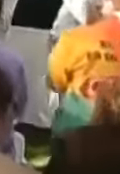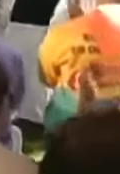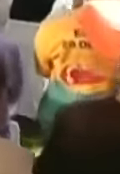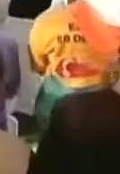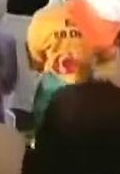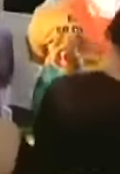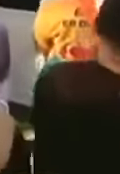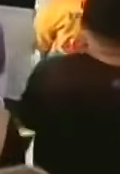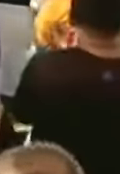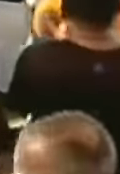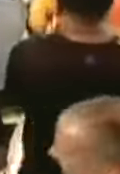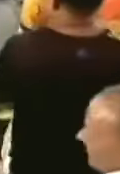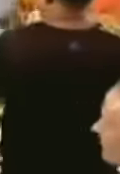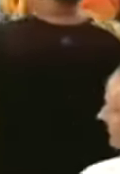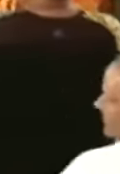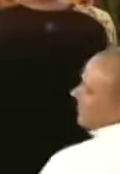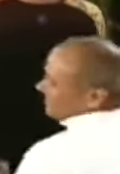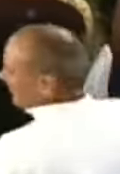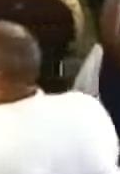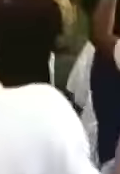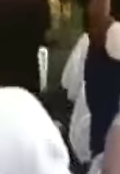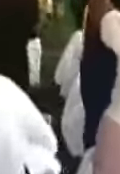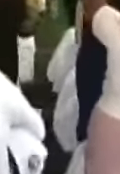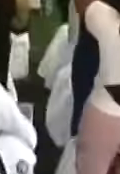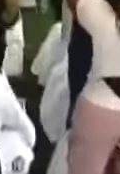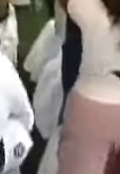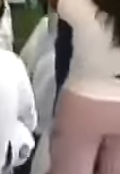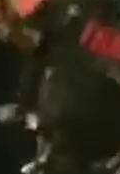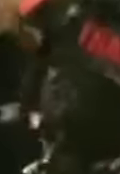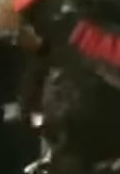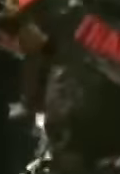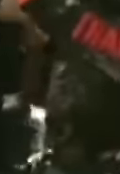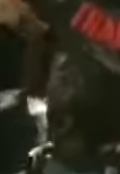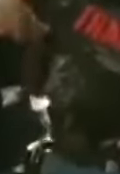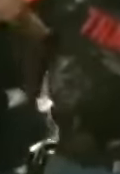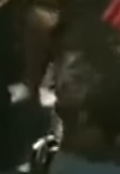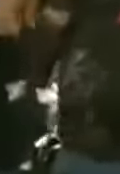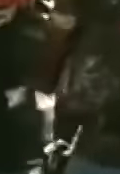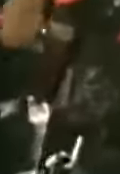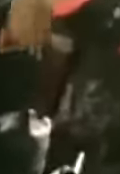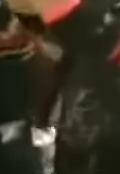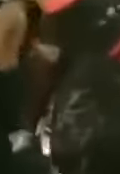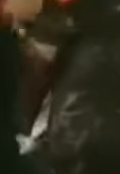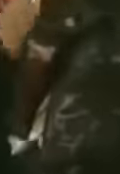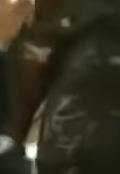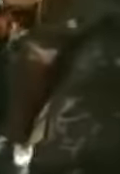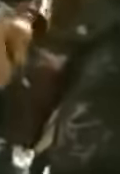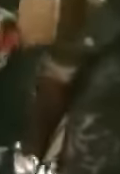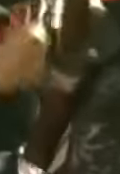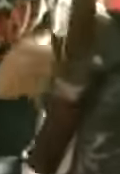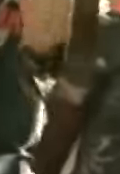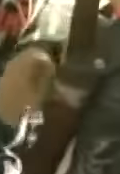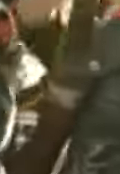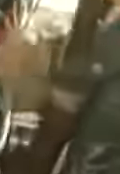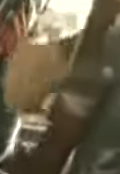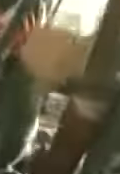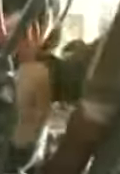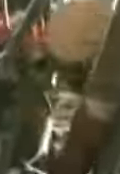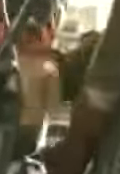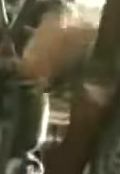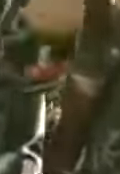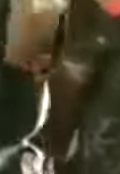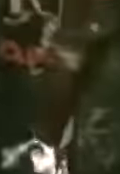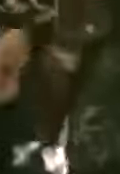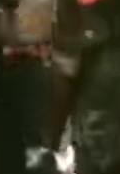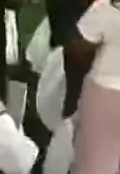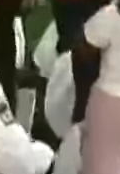8 consejos comunales y 1.200 hombres y mujeres que se sumaron a esta iniciativa, a esta gran cinta